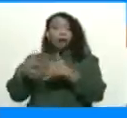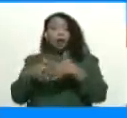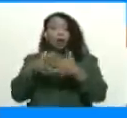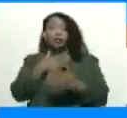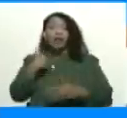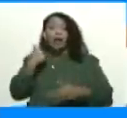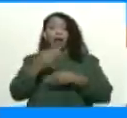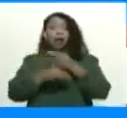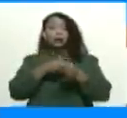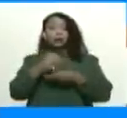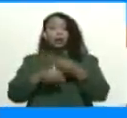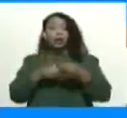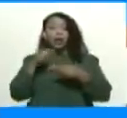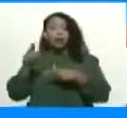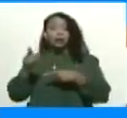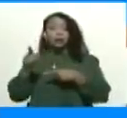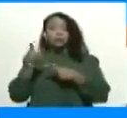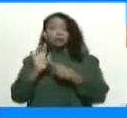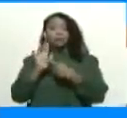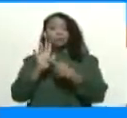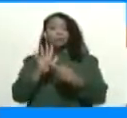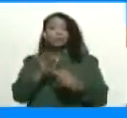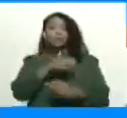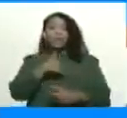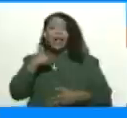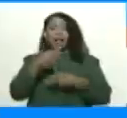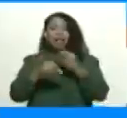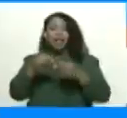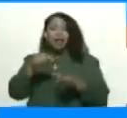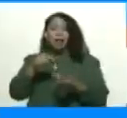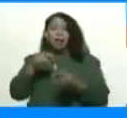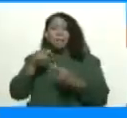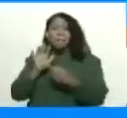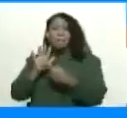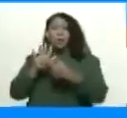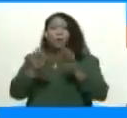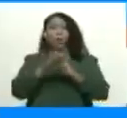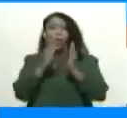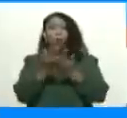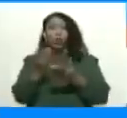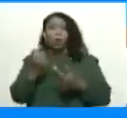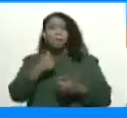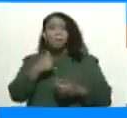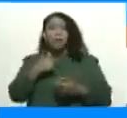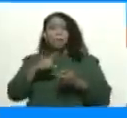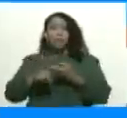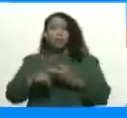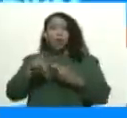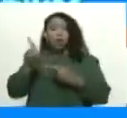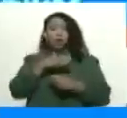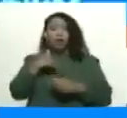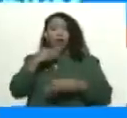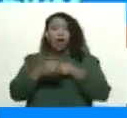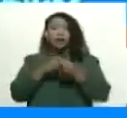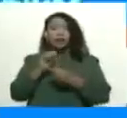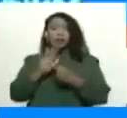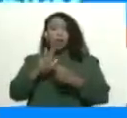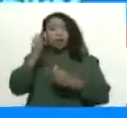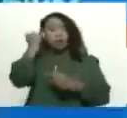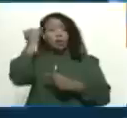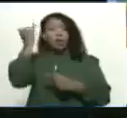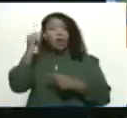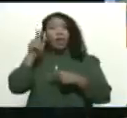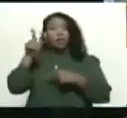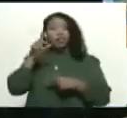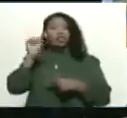sentar este precedente, quiere dar una lección al mundo con Alex. Ellos quieren sentar esta idea, que ellos